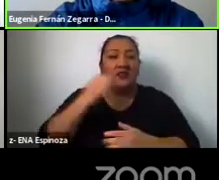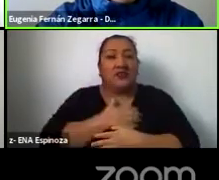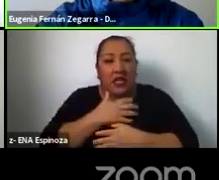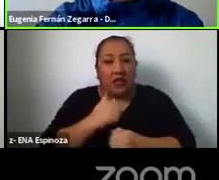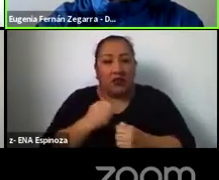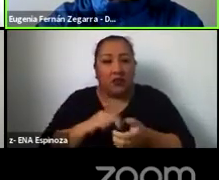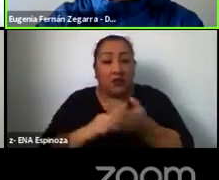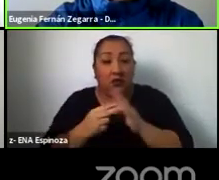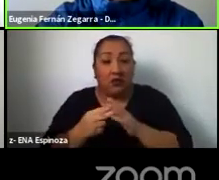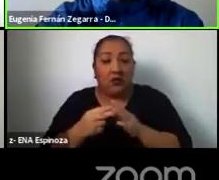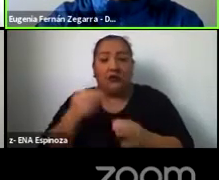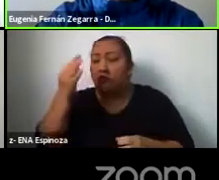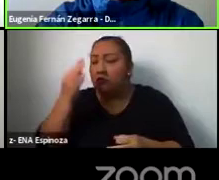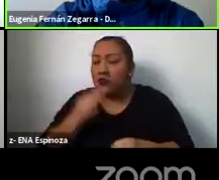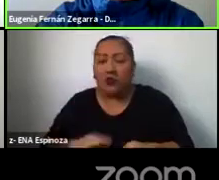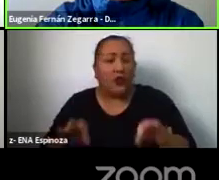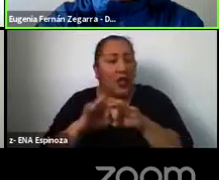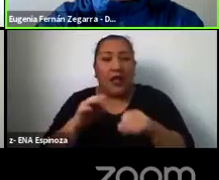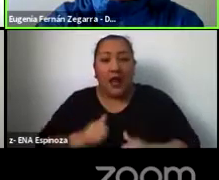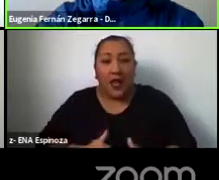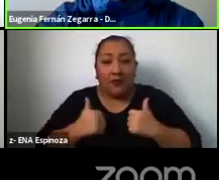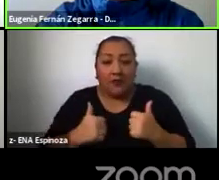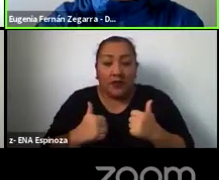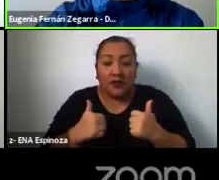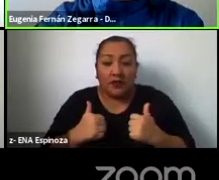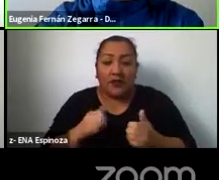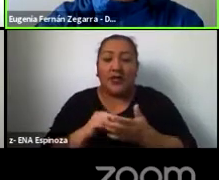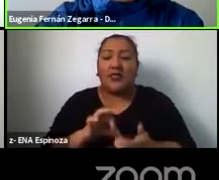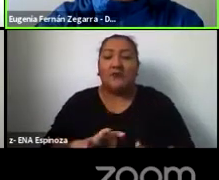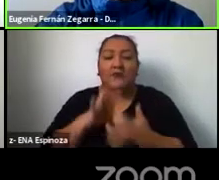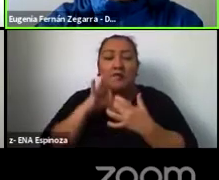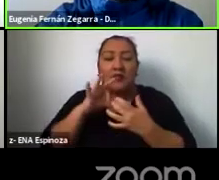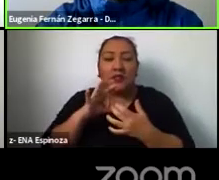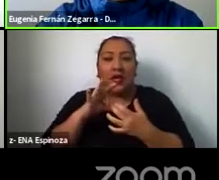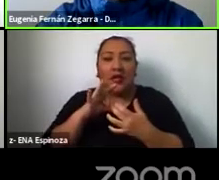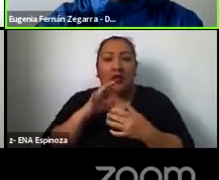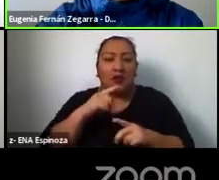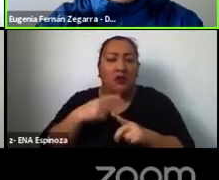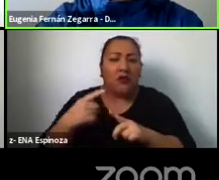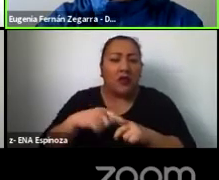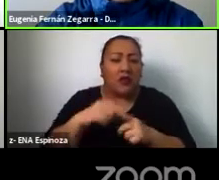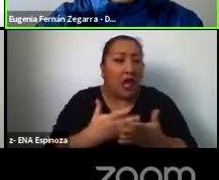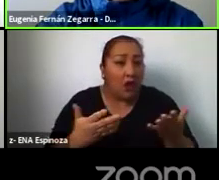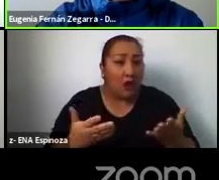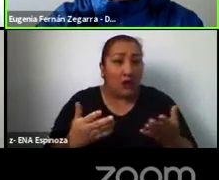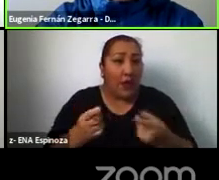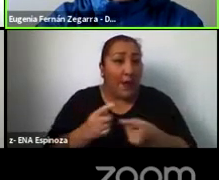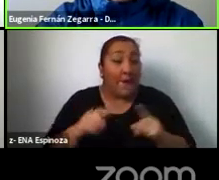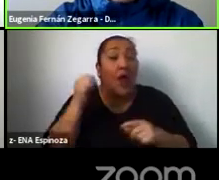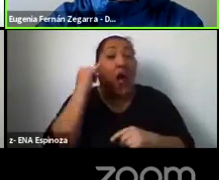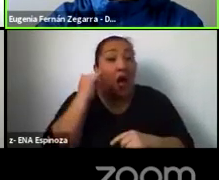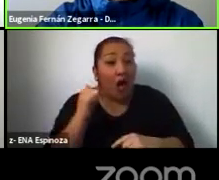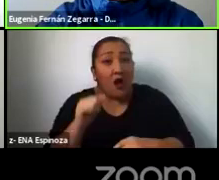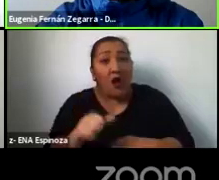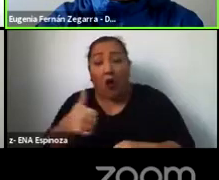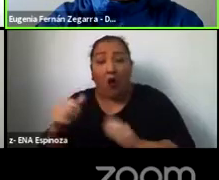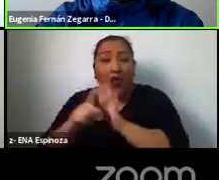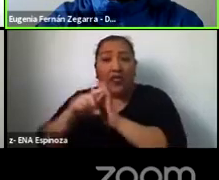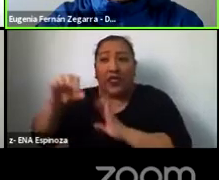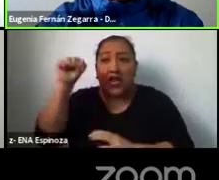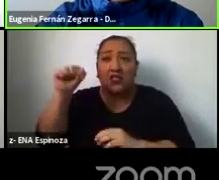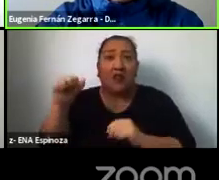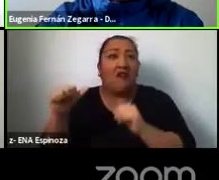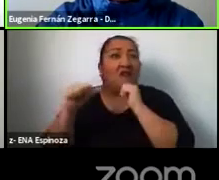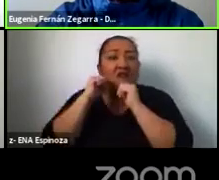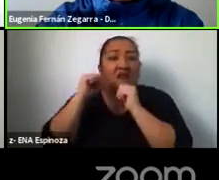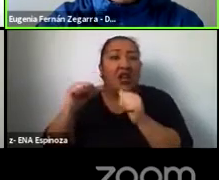inexorablemente vinculada a la vida, toma especial relevancia. Sin embargo, existen otros derechos vigentes y que no han sido restringidos